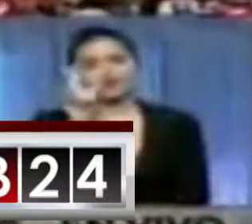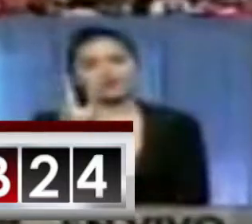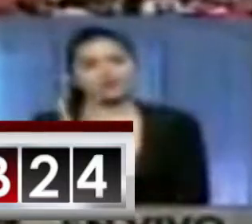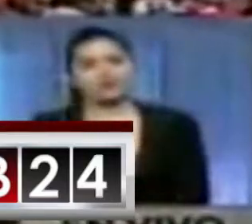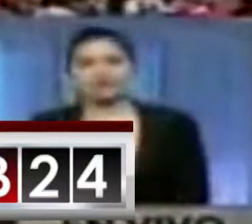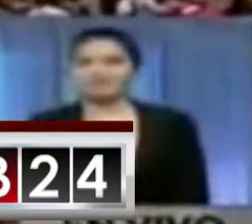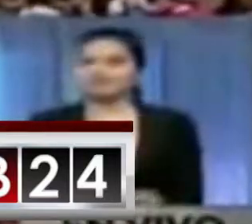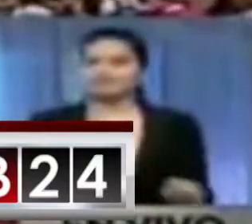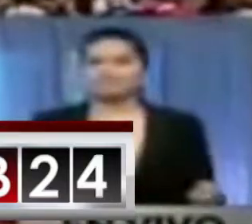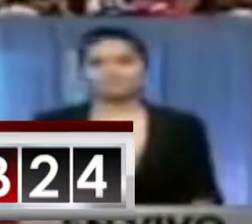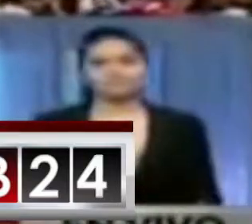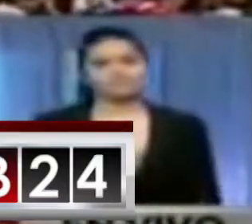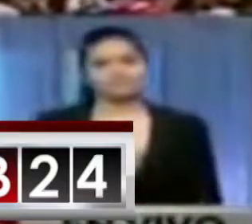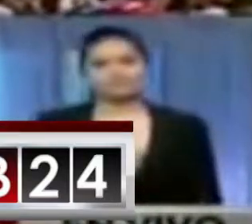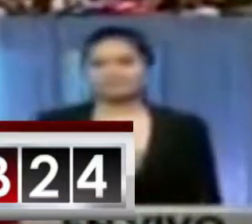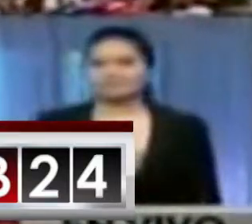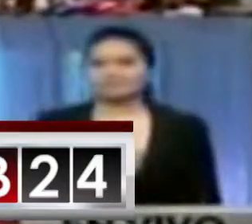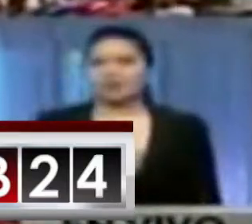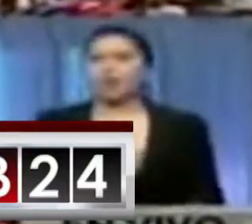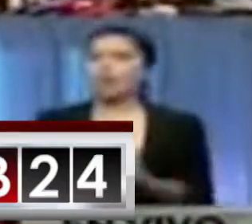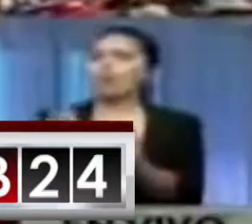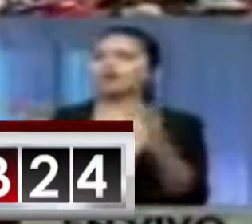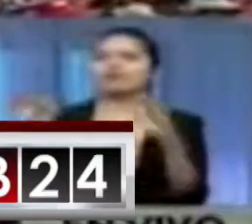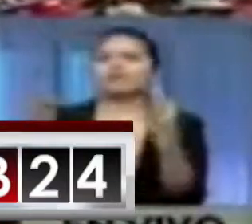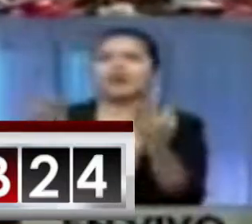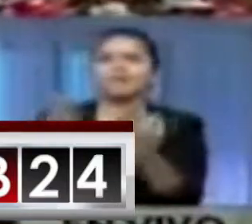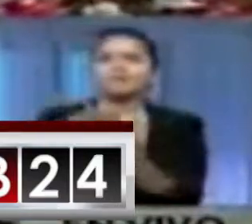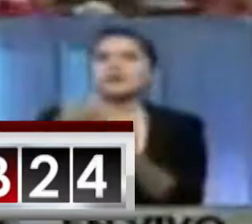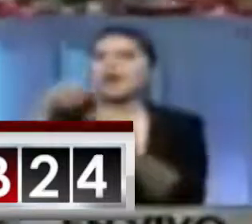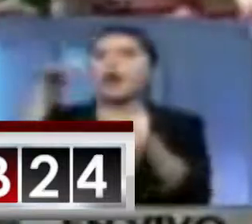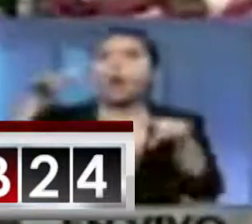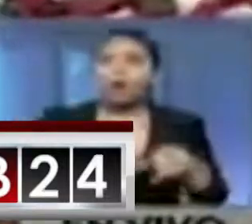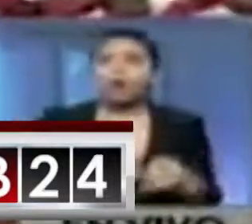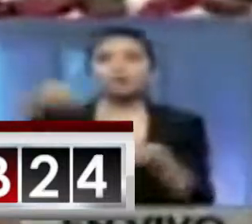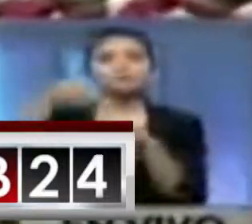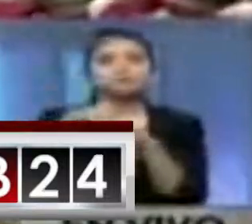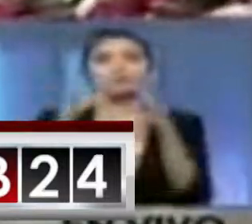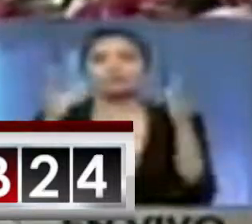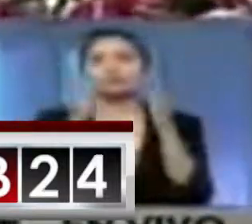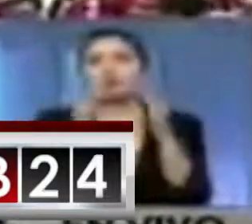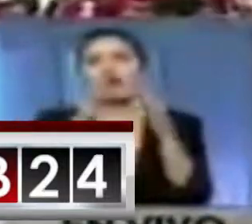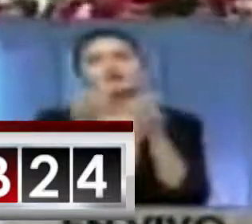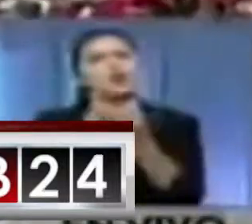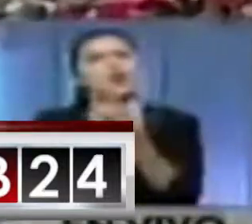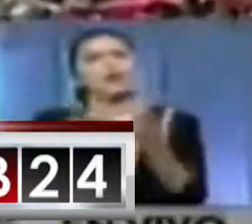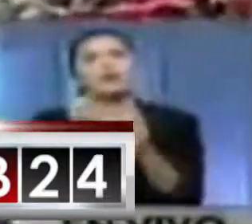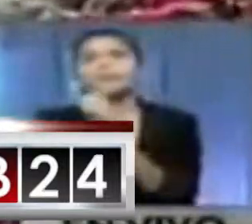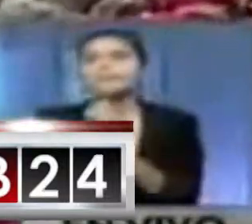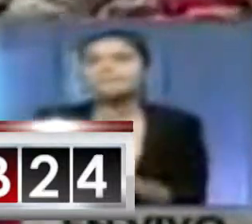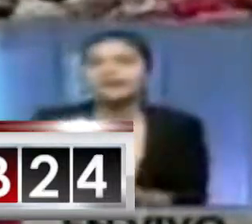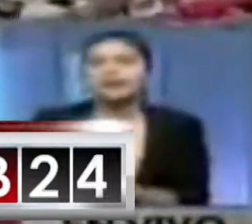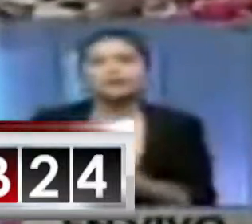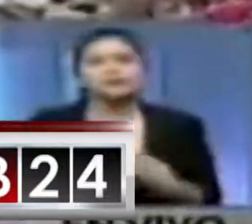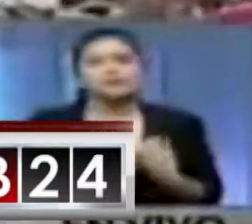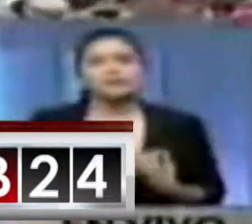tenemos. Maduro anunció que decretará una ley para levantar la impunidad a todos los cargos